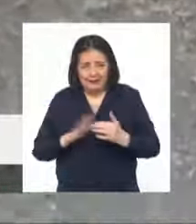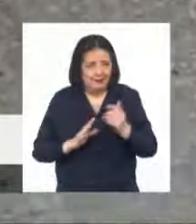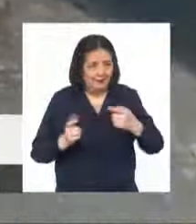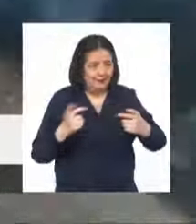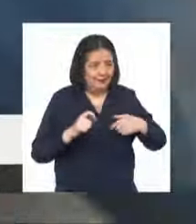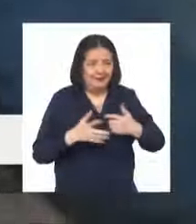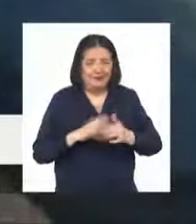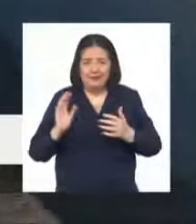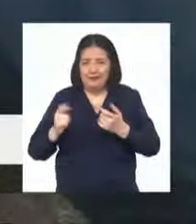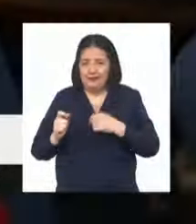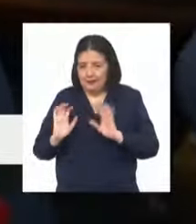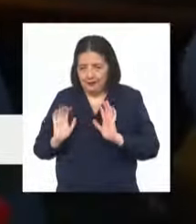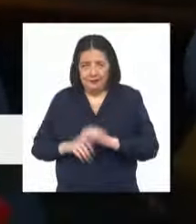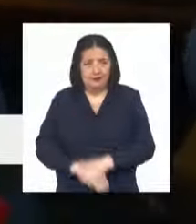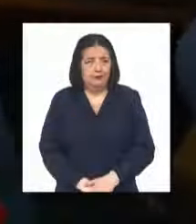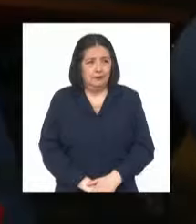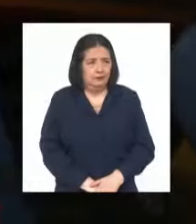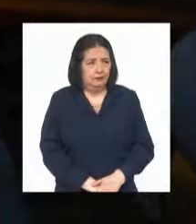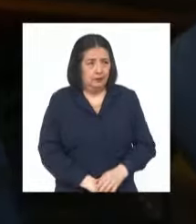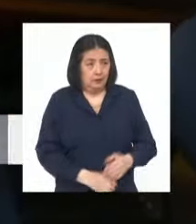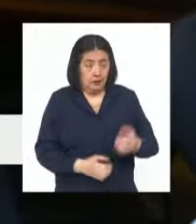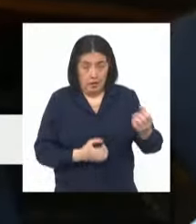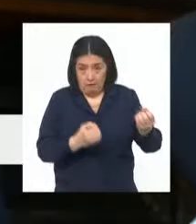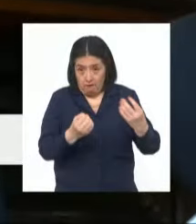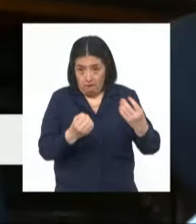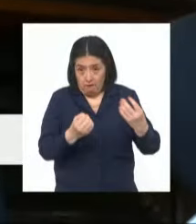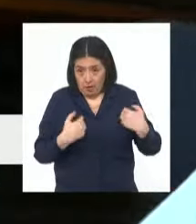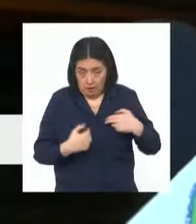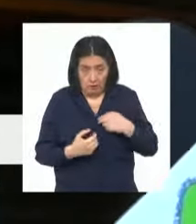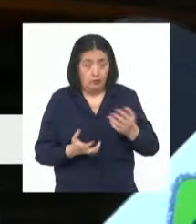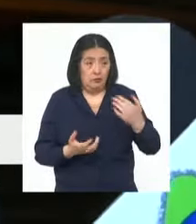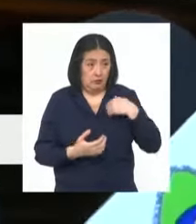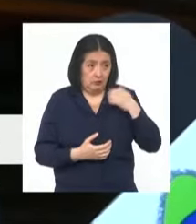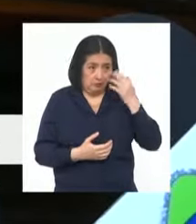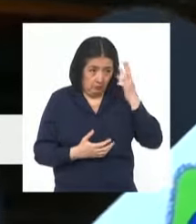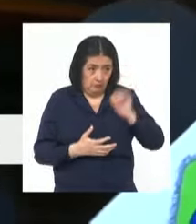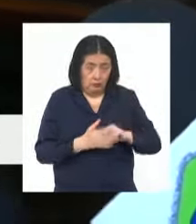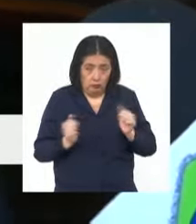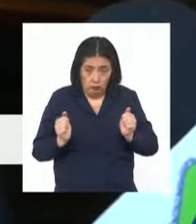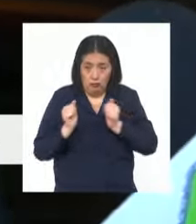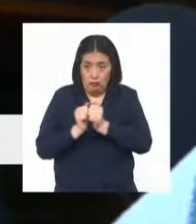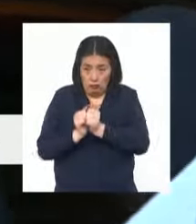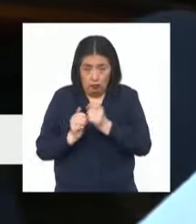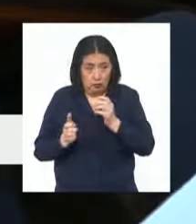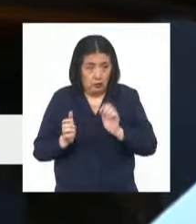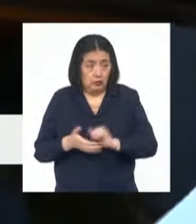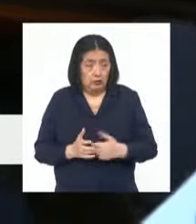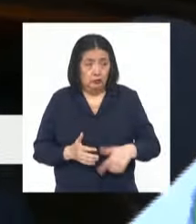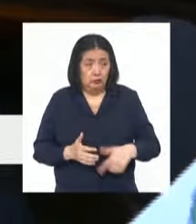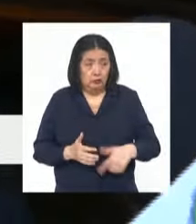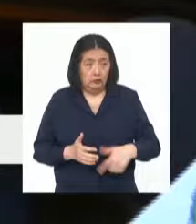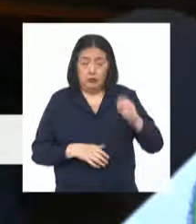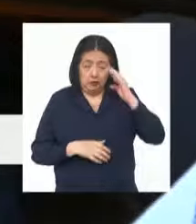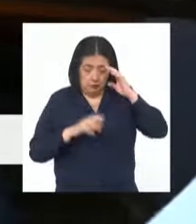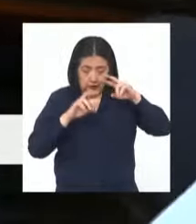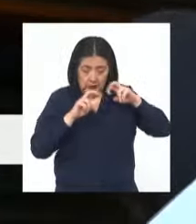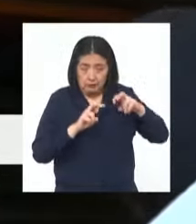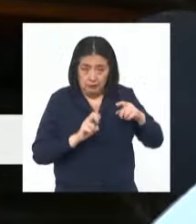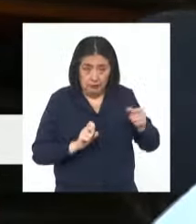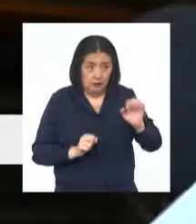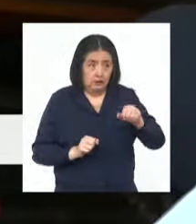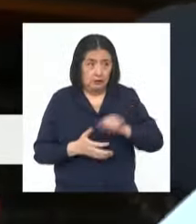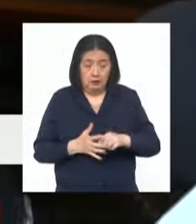y tiendas por departamento. Que por información que manejamos de una manera conjunta con la División de Inteligencia de la INICRI y